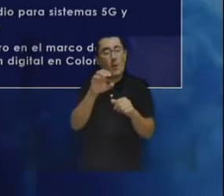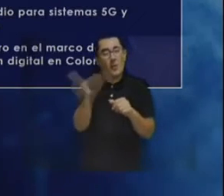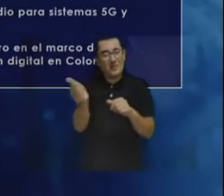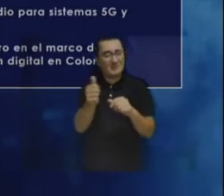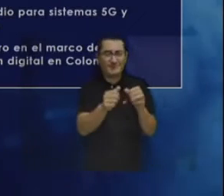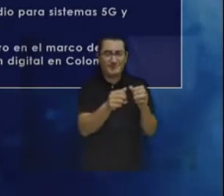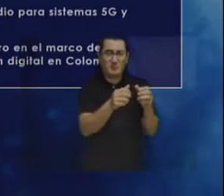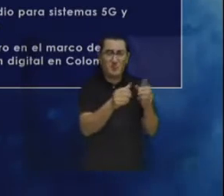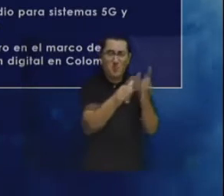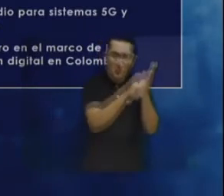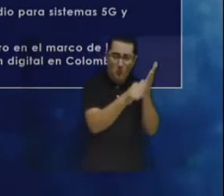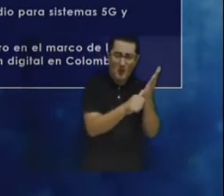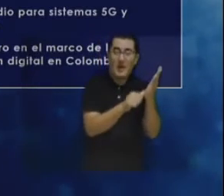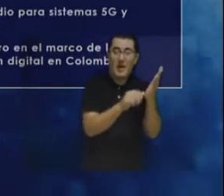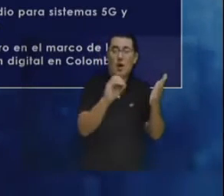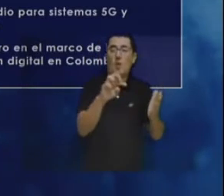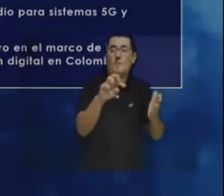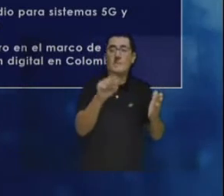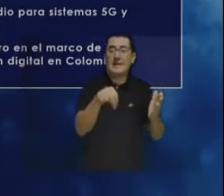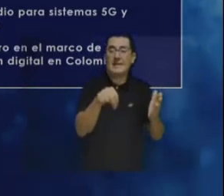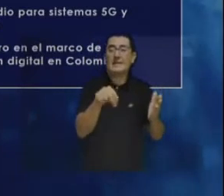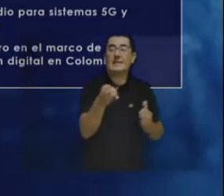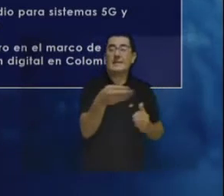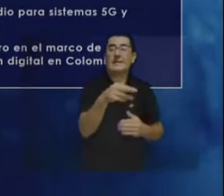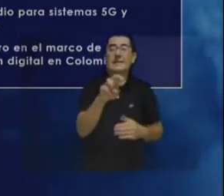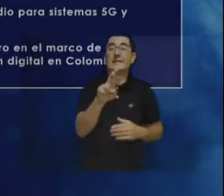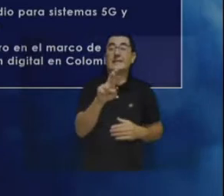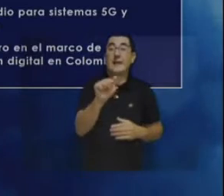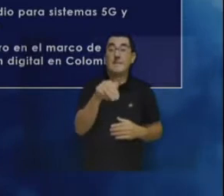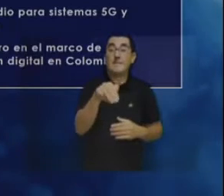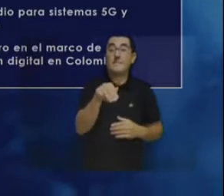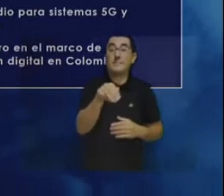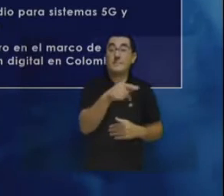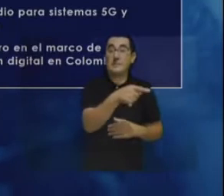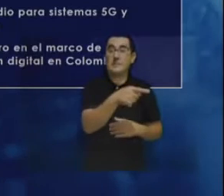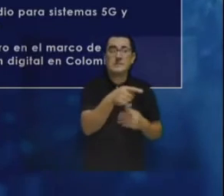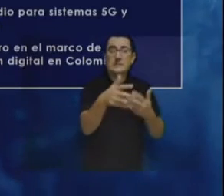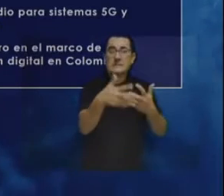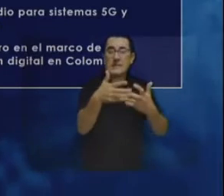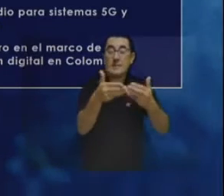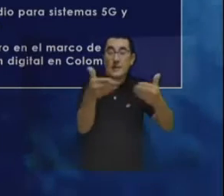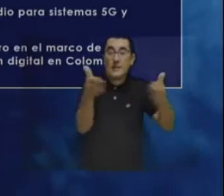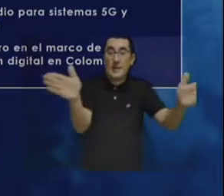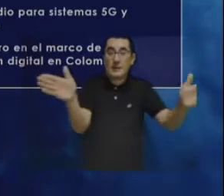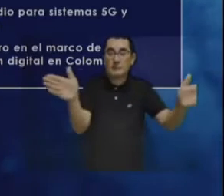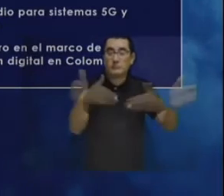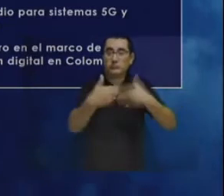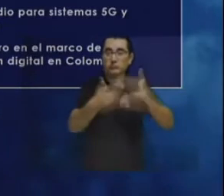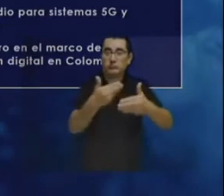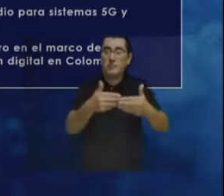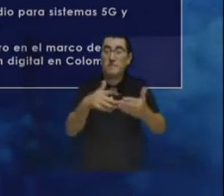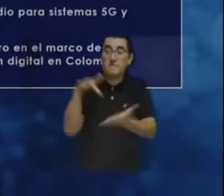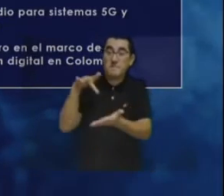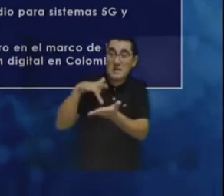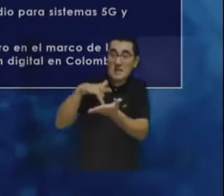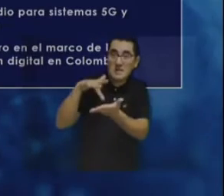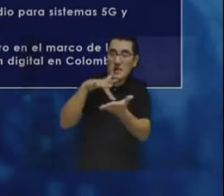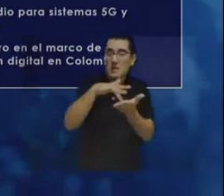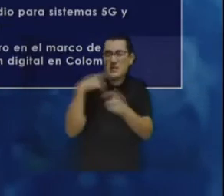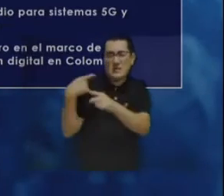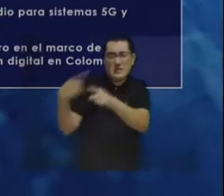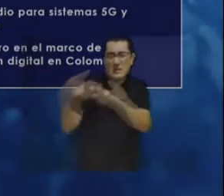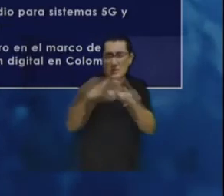materializar ecosistemas abiertos y sirven para promover la participación y la cooperación de múltiples competidores. Además,